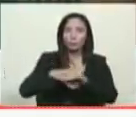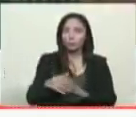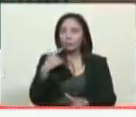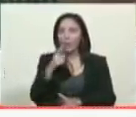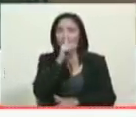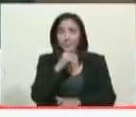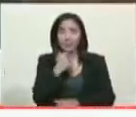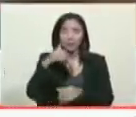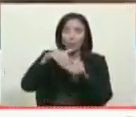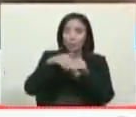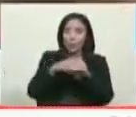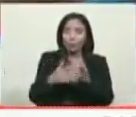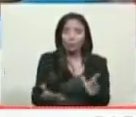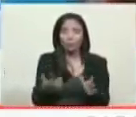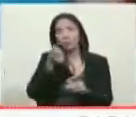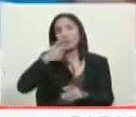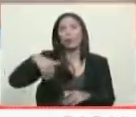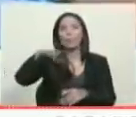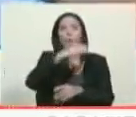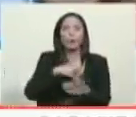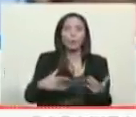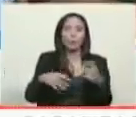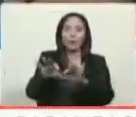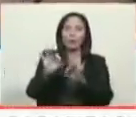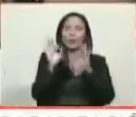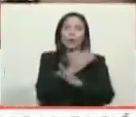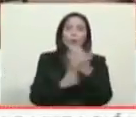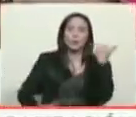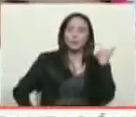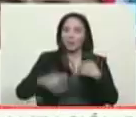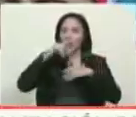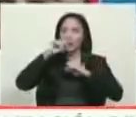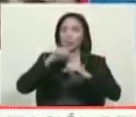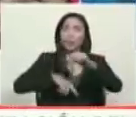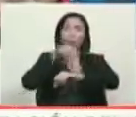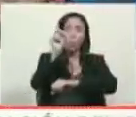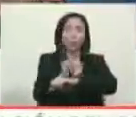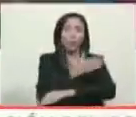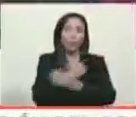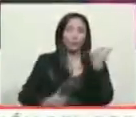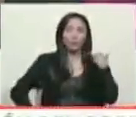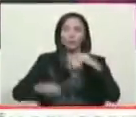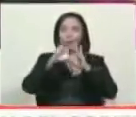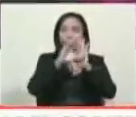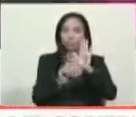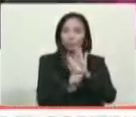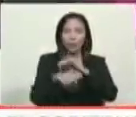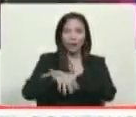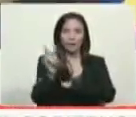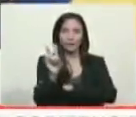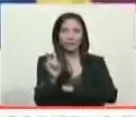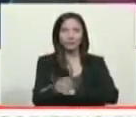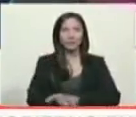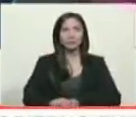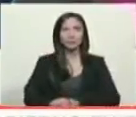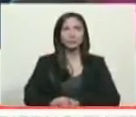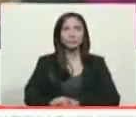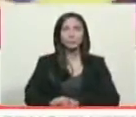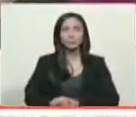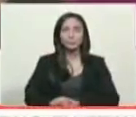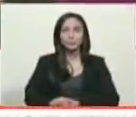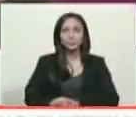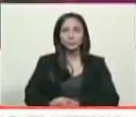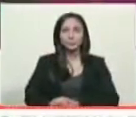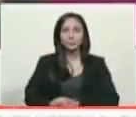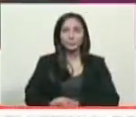y secreto, a nuestro comandante en jefe y presidente constitucional de la República Bolivariana de Venezuela, Nicolás